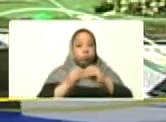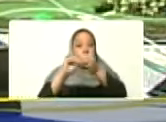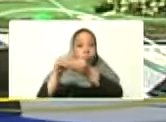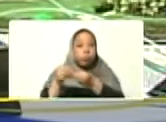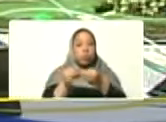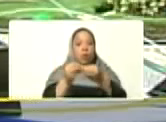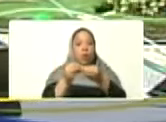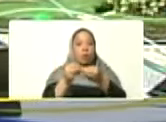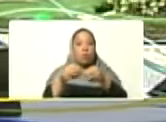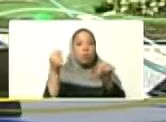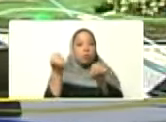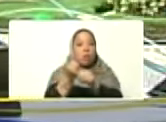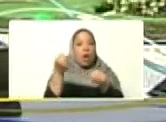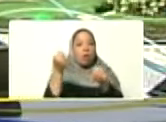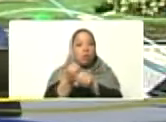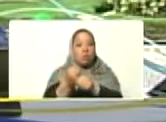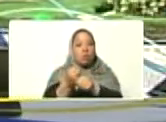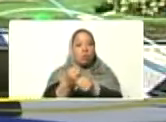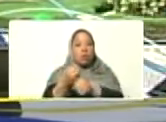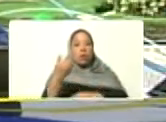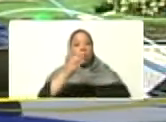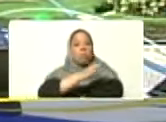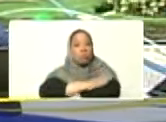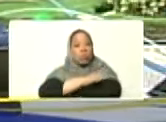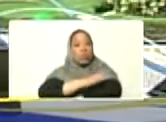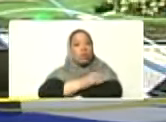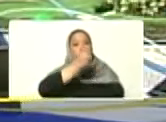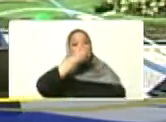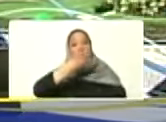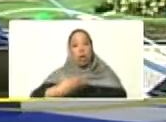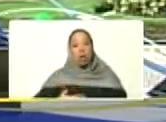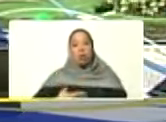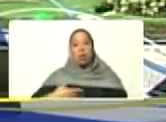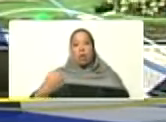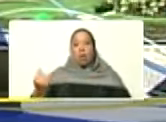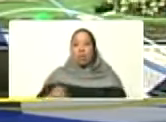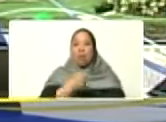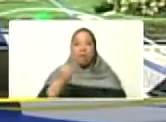capacidad, con moral, con espíritu, con ganas de trabajo,